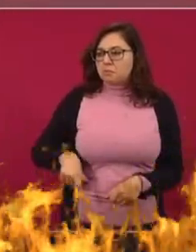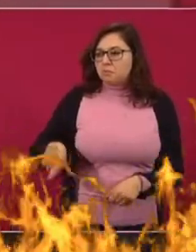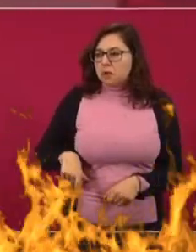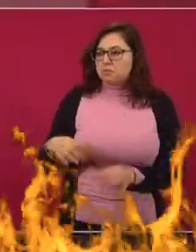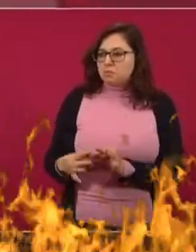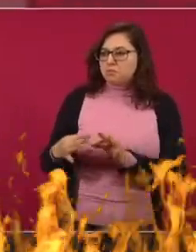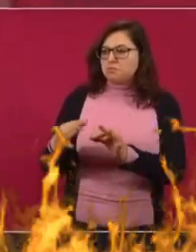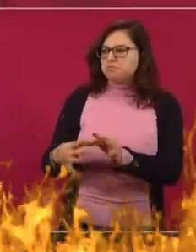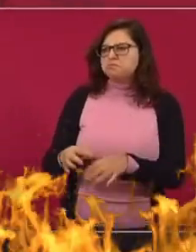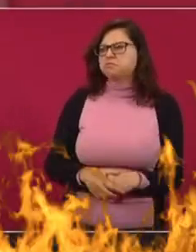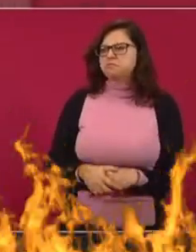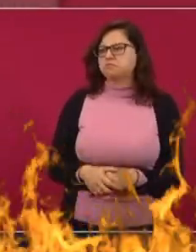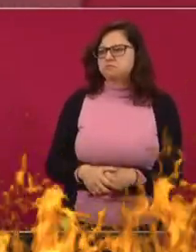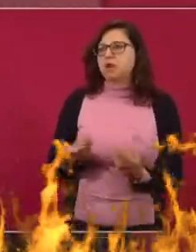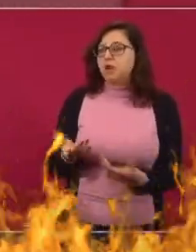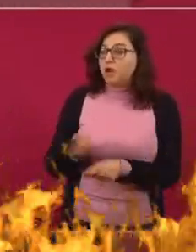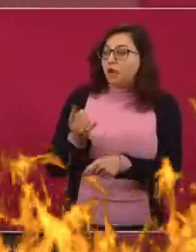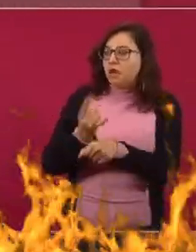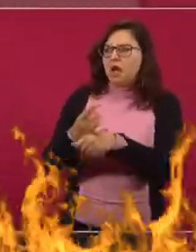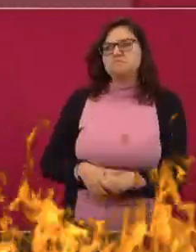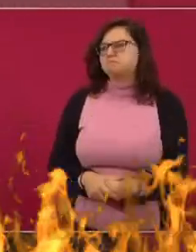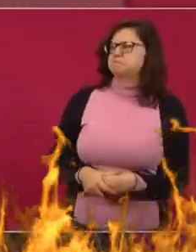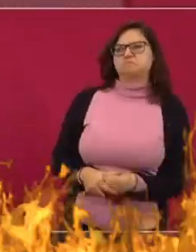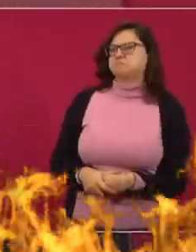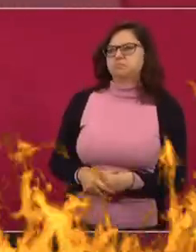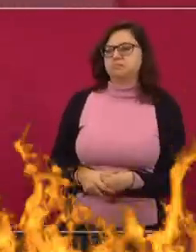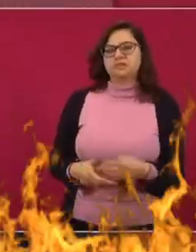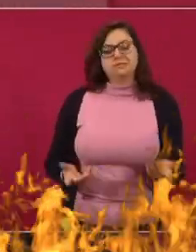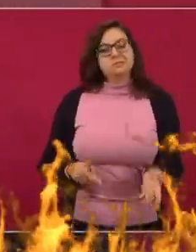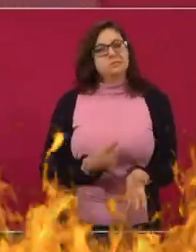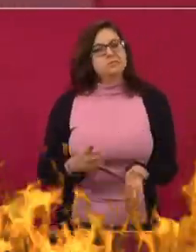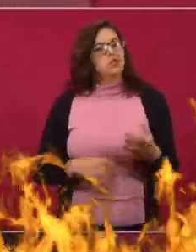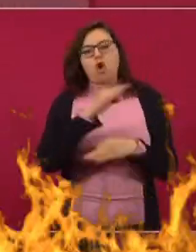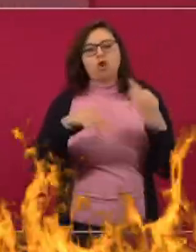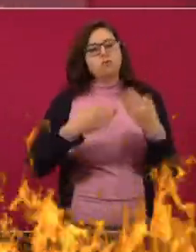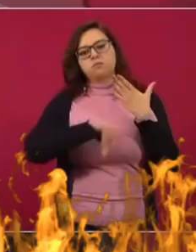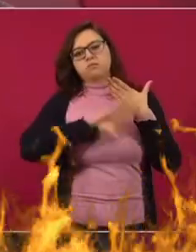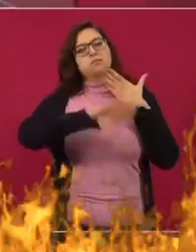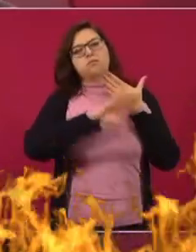pierdes. Y si no la ensartas, perdiste.